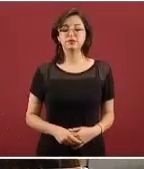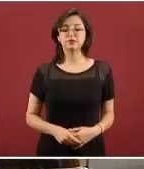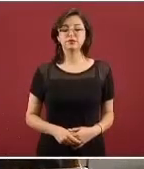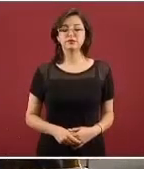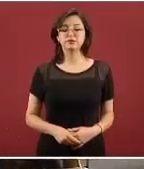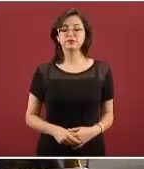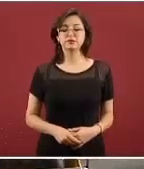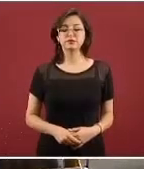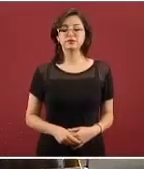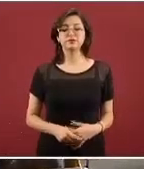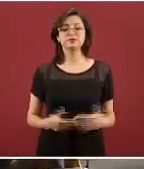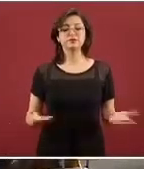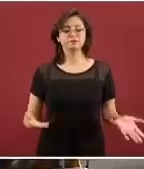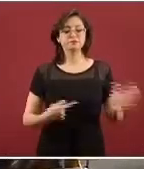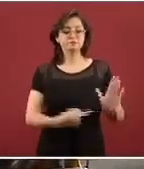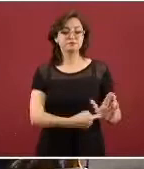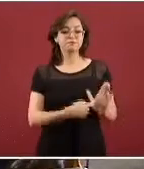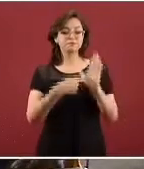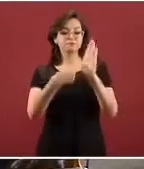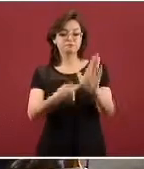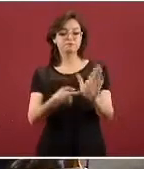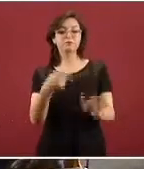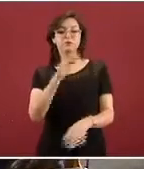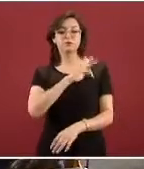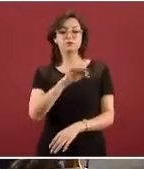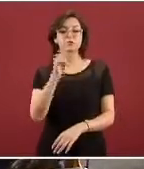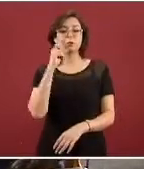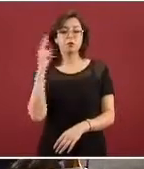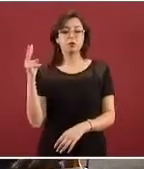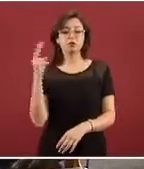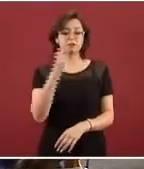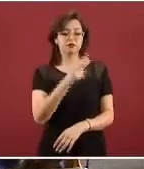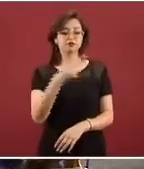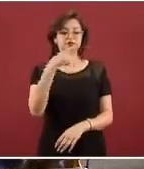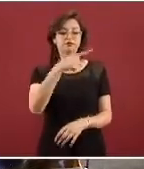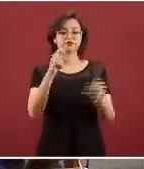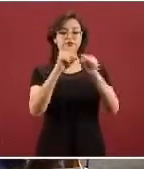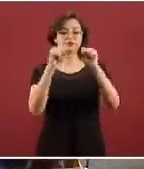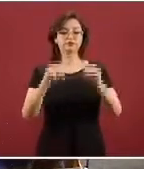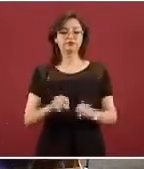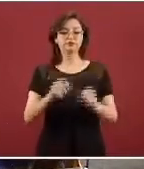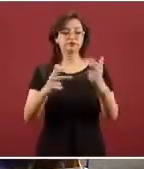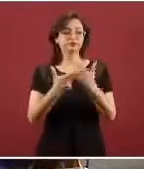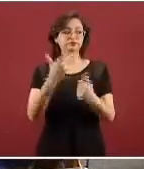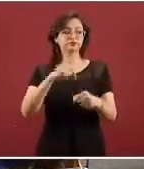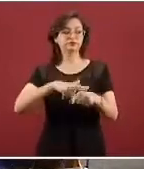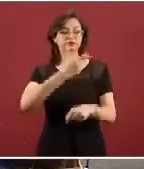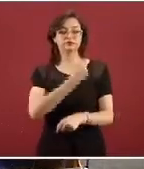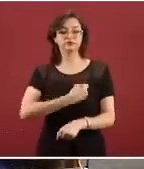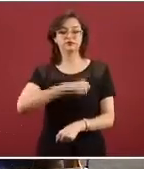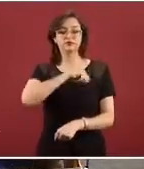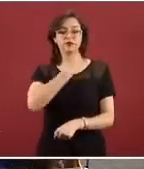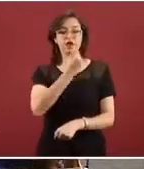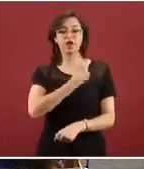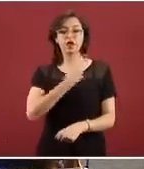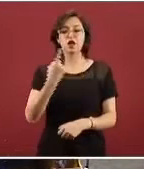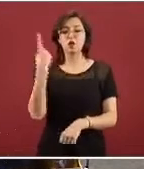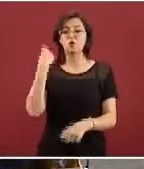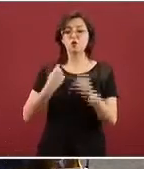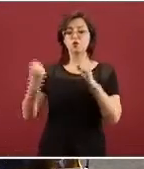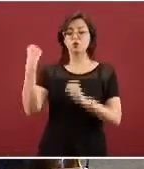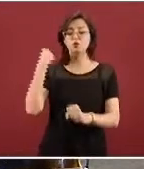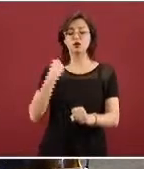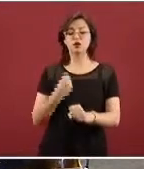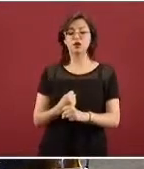A lo referido, aquí están las vertientes que ustedes los conocen. Esto quiero señalar, recordarles que hemos desde el año